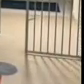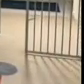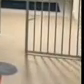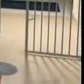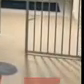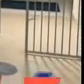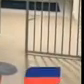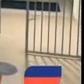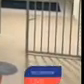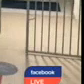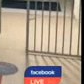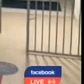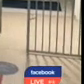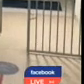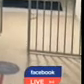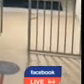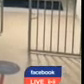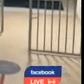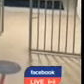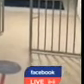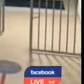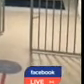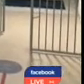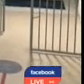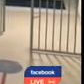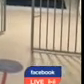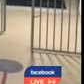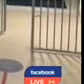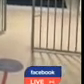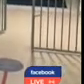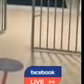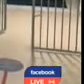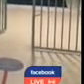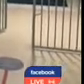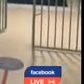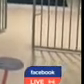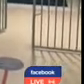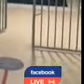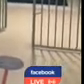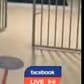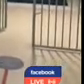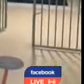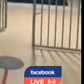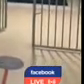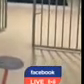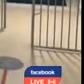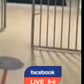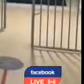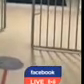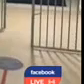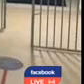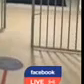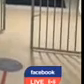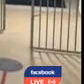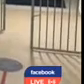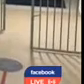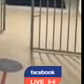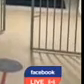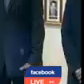al agua y la definición del Estado como garante de este líquido escuchemos parte de la información que brindaron los funcionarios